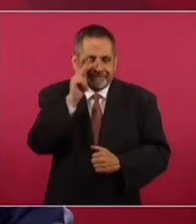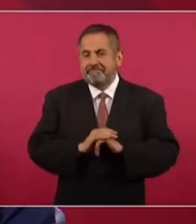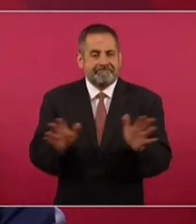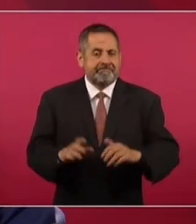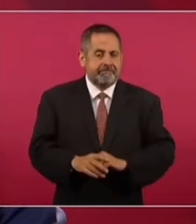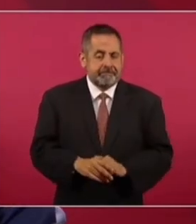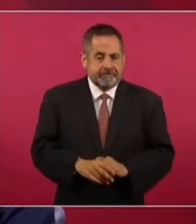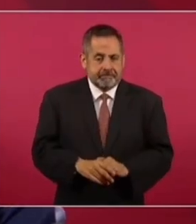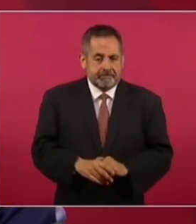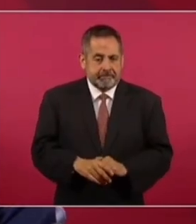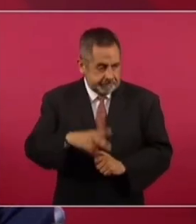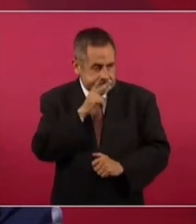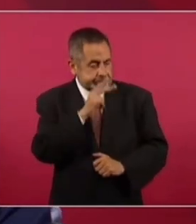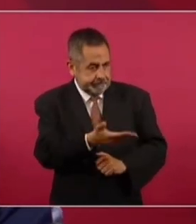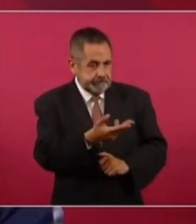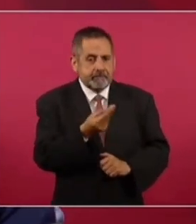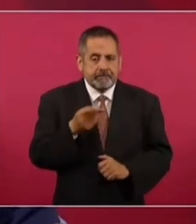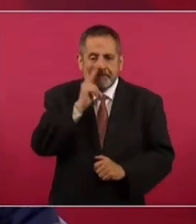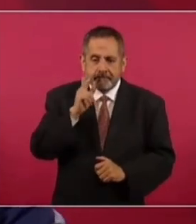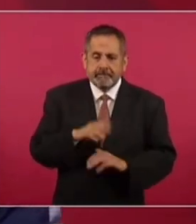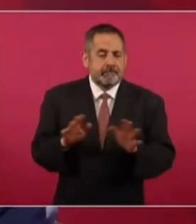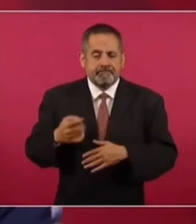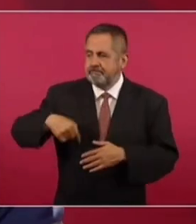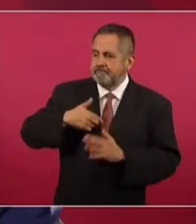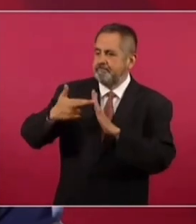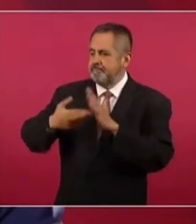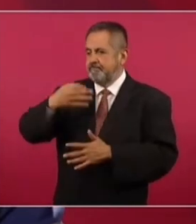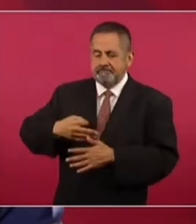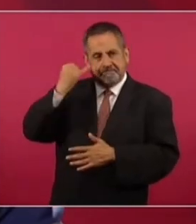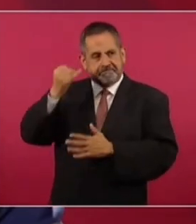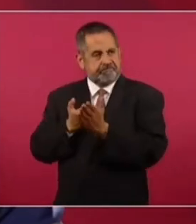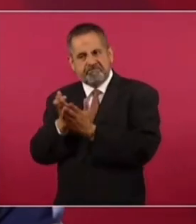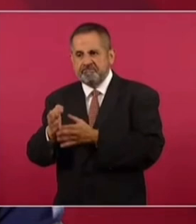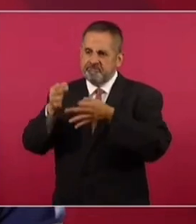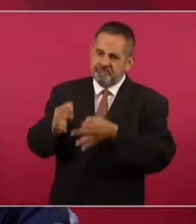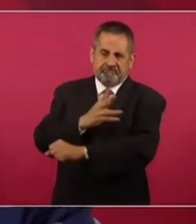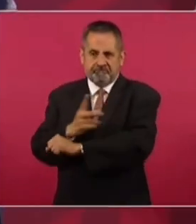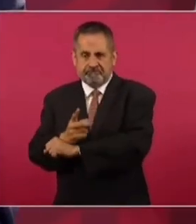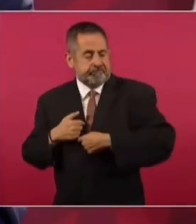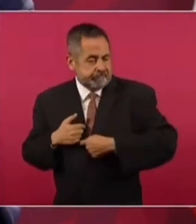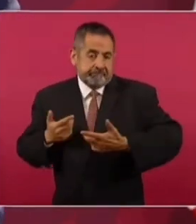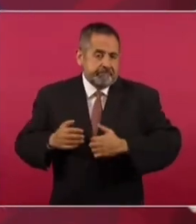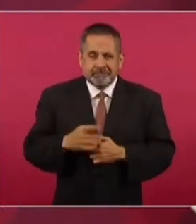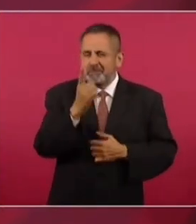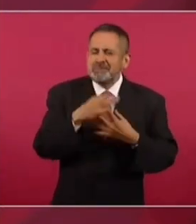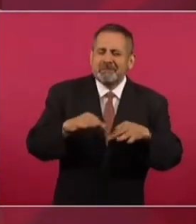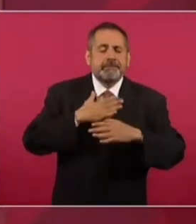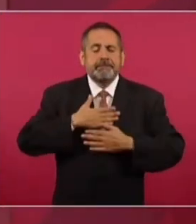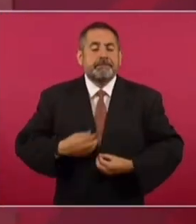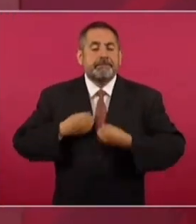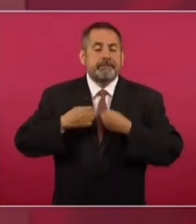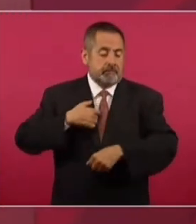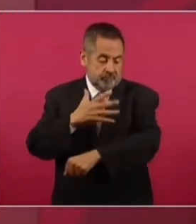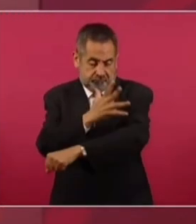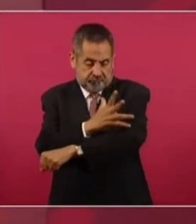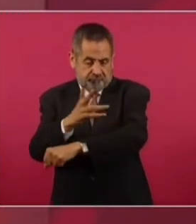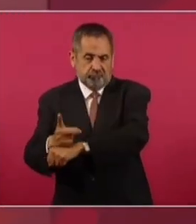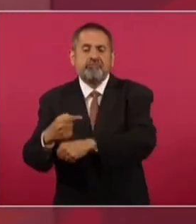nada, porque sencillamente nosotros tenemos principios, tenemos ideales. Y lo que estimo más importante en mi vida es la